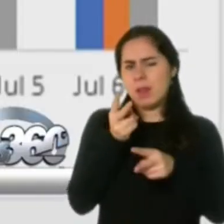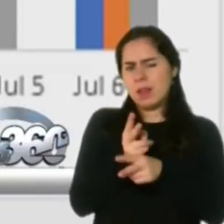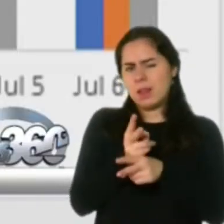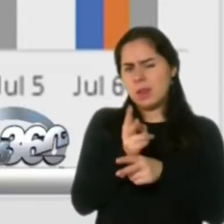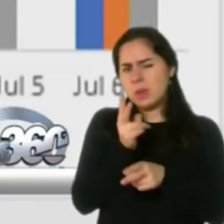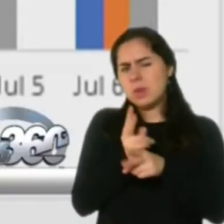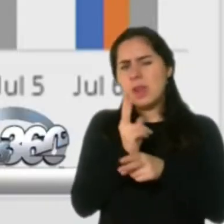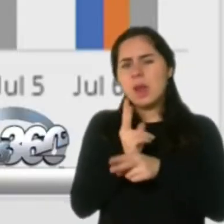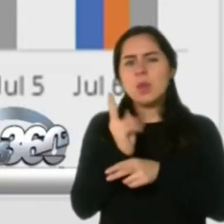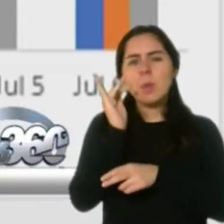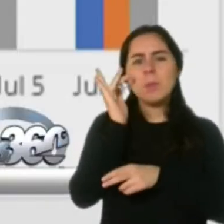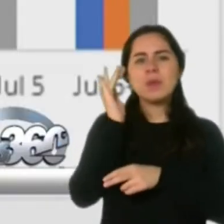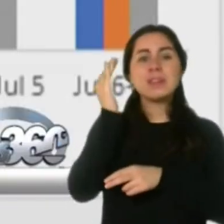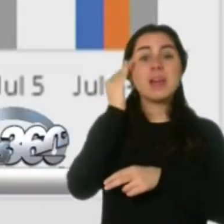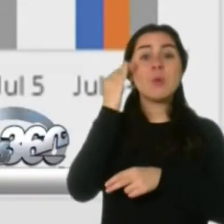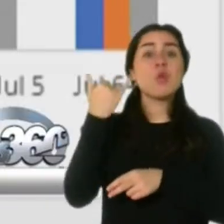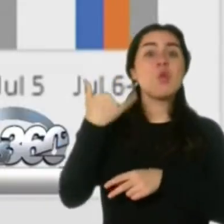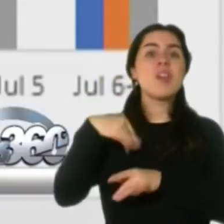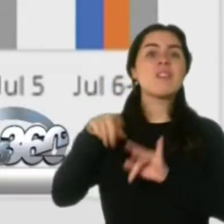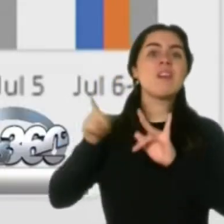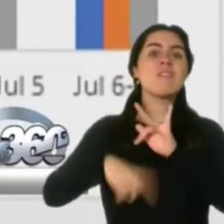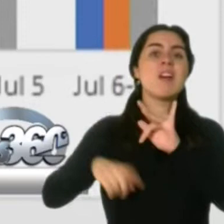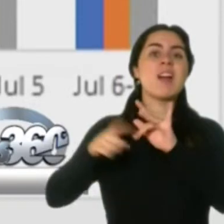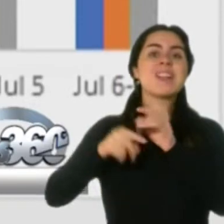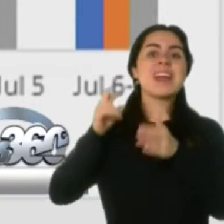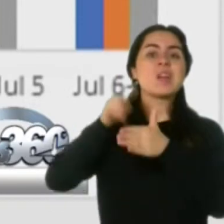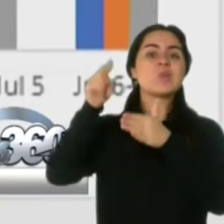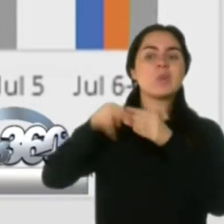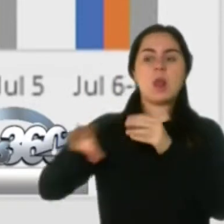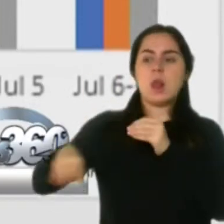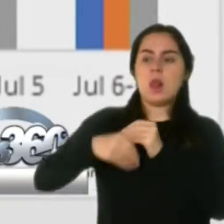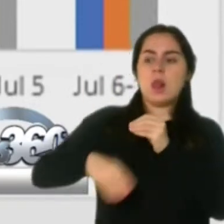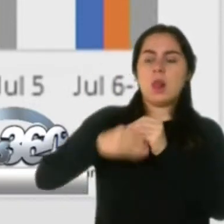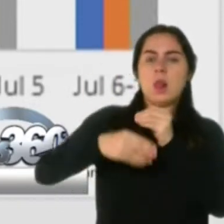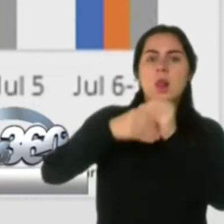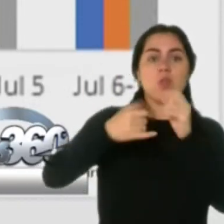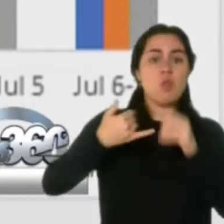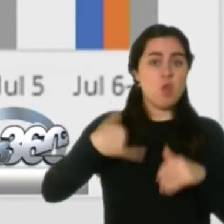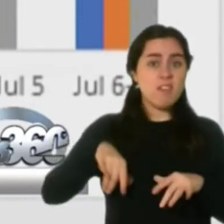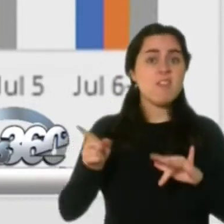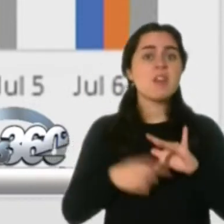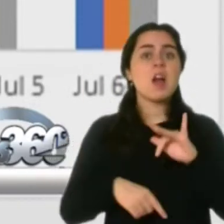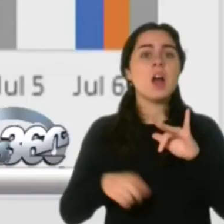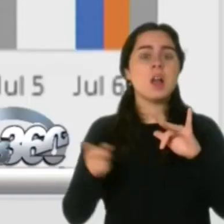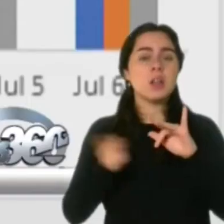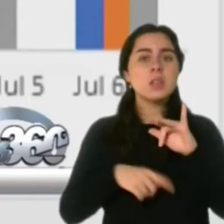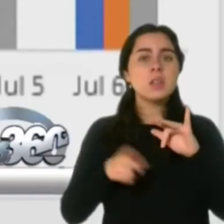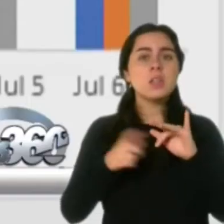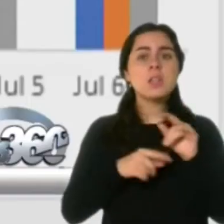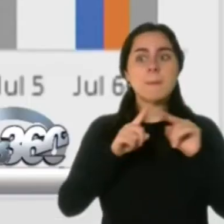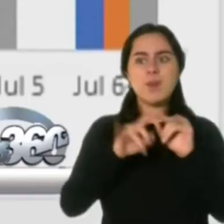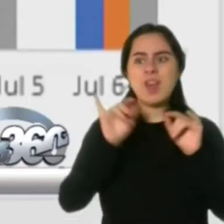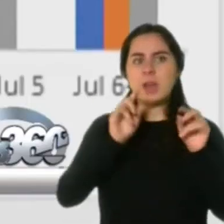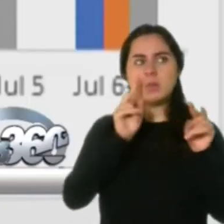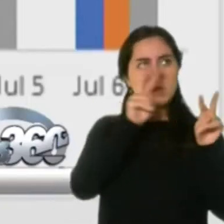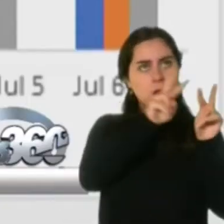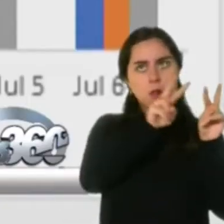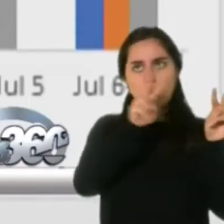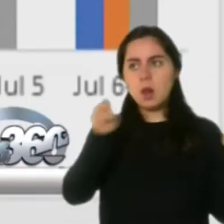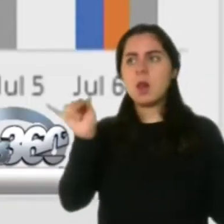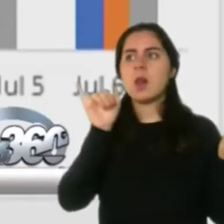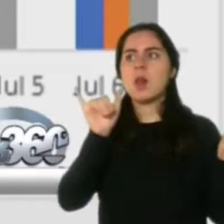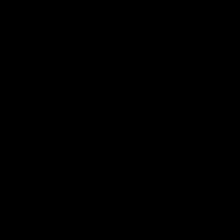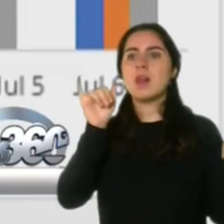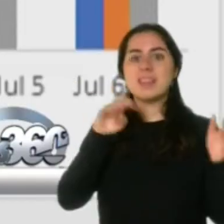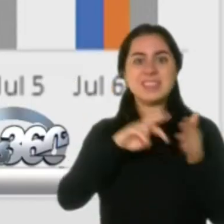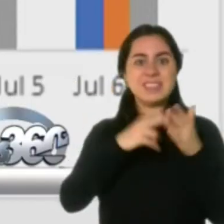porque sabemos que todavía quedan resultados de laboratorios por venir, pero básicamente lo que nos está diciendo es que en